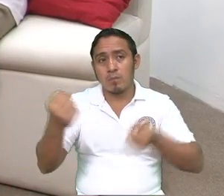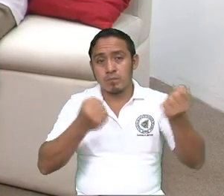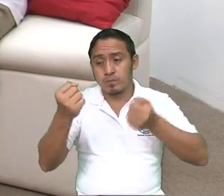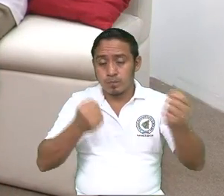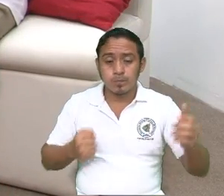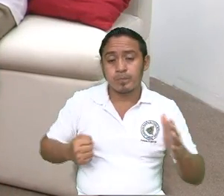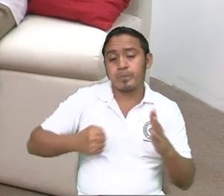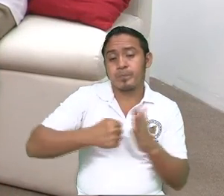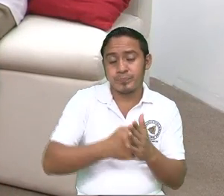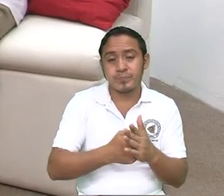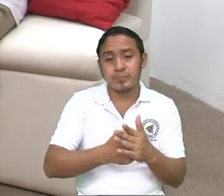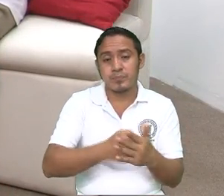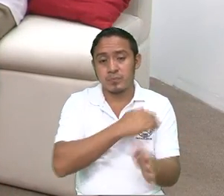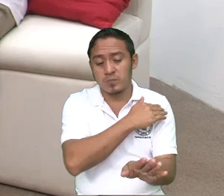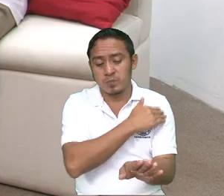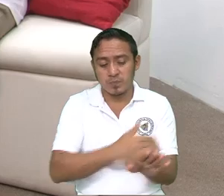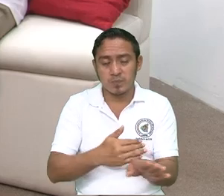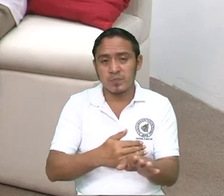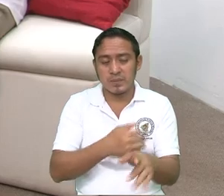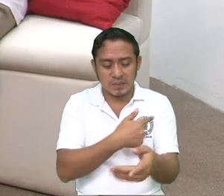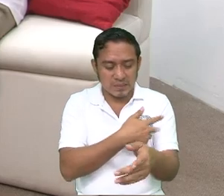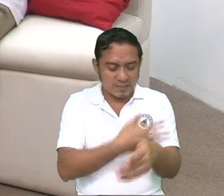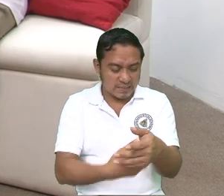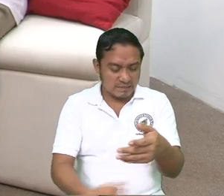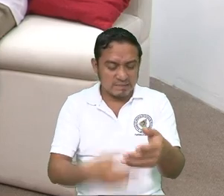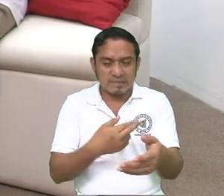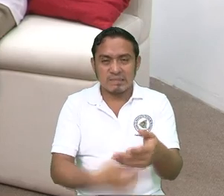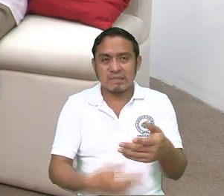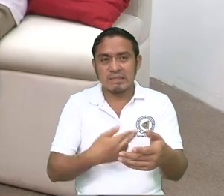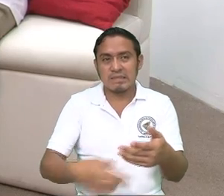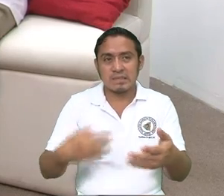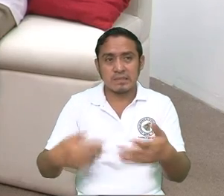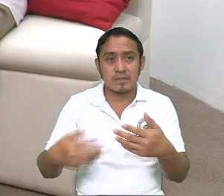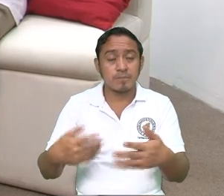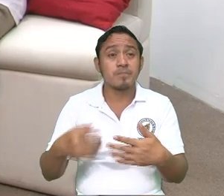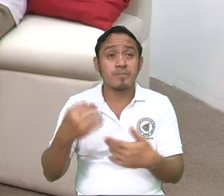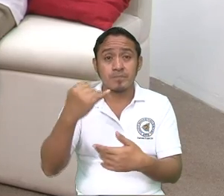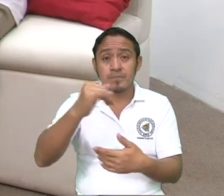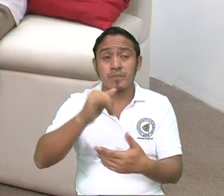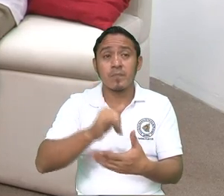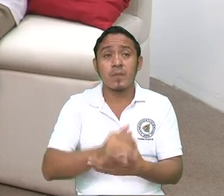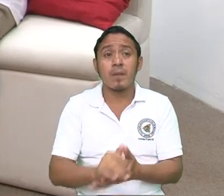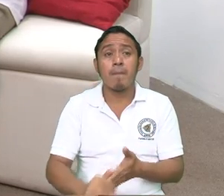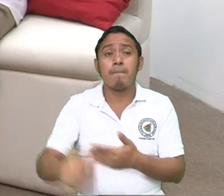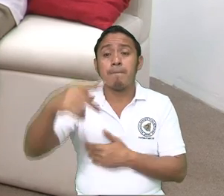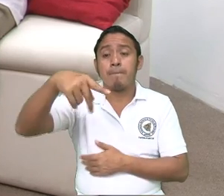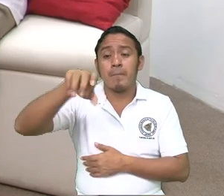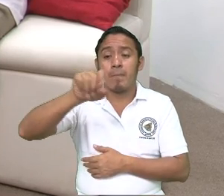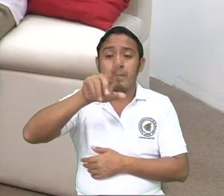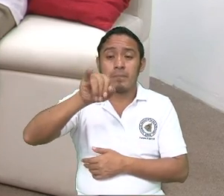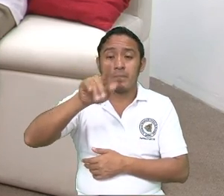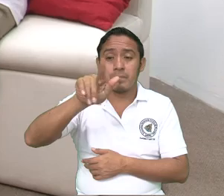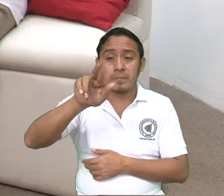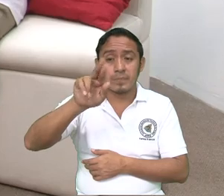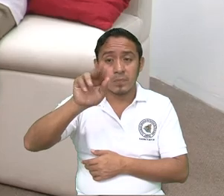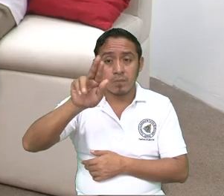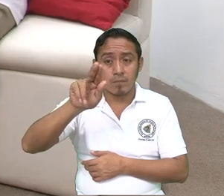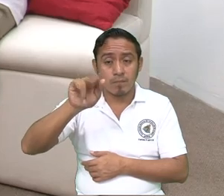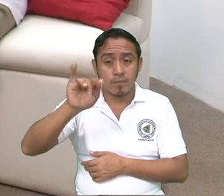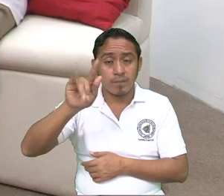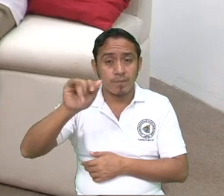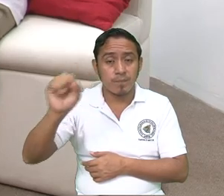y la persona pierde bastante cantidad de sangre y de hecho de hecho los politraumatismos un